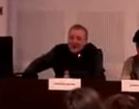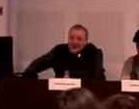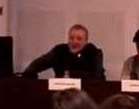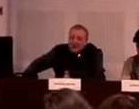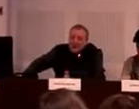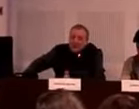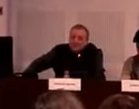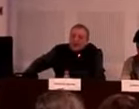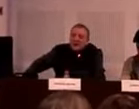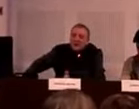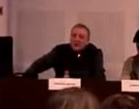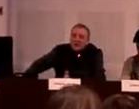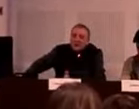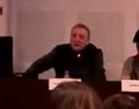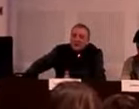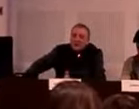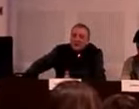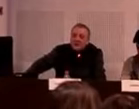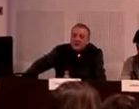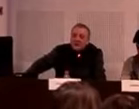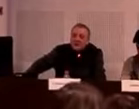gangrena. Todo esto cambió